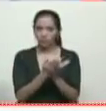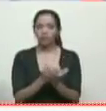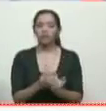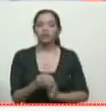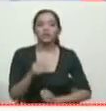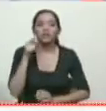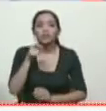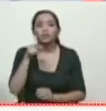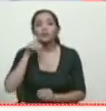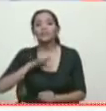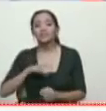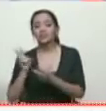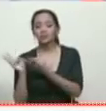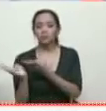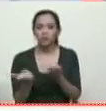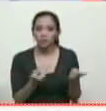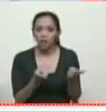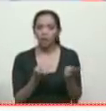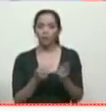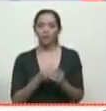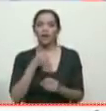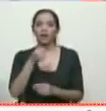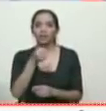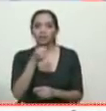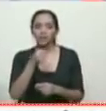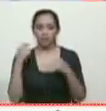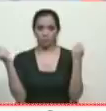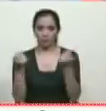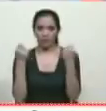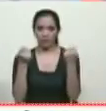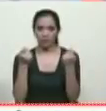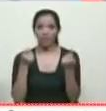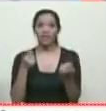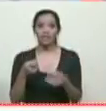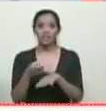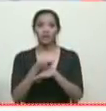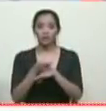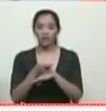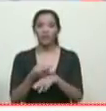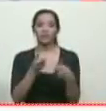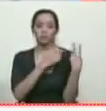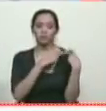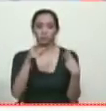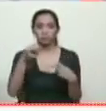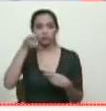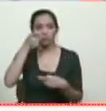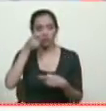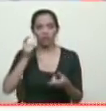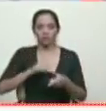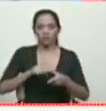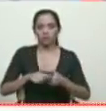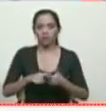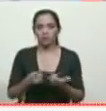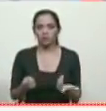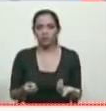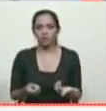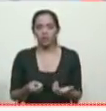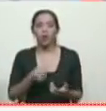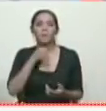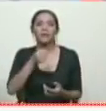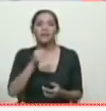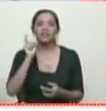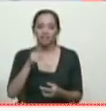de invitado para una cobertura de prensa, ese Estado es responsable por tu seguridad. Entonces, por eso es que los periodistas